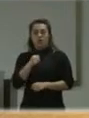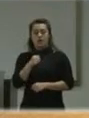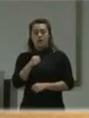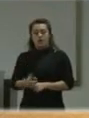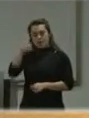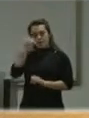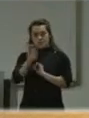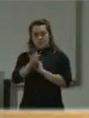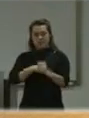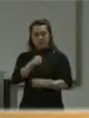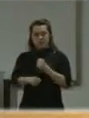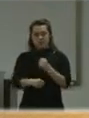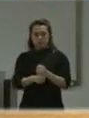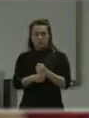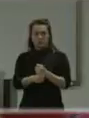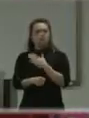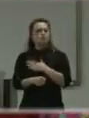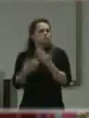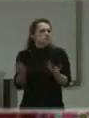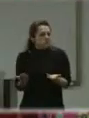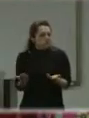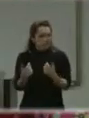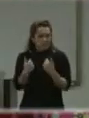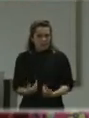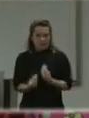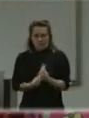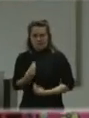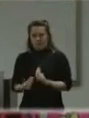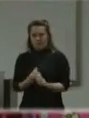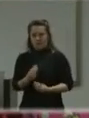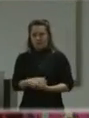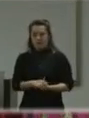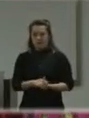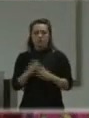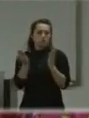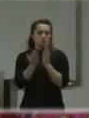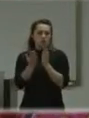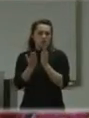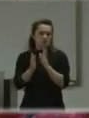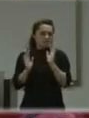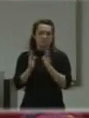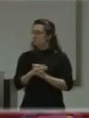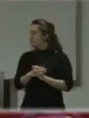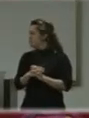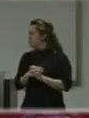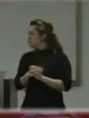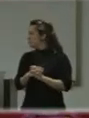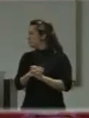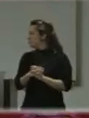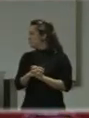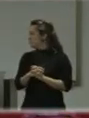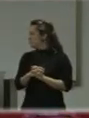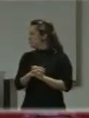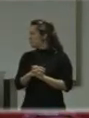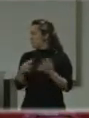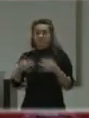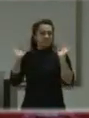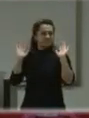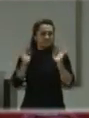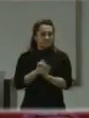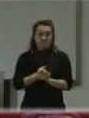y me dedico a estudiar y ya